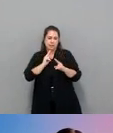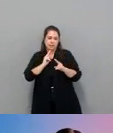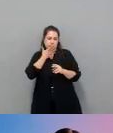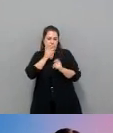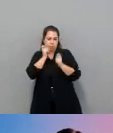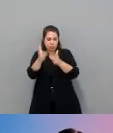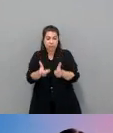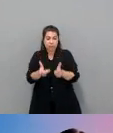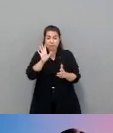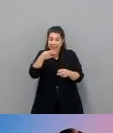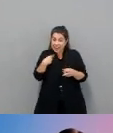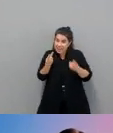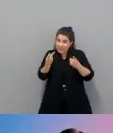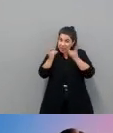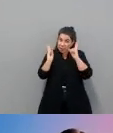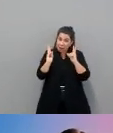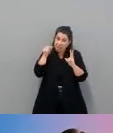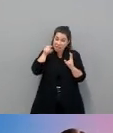en realidad,